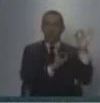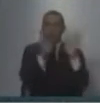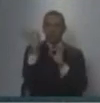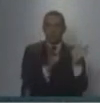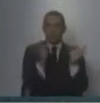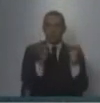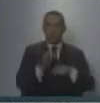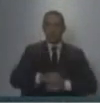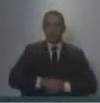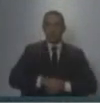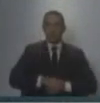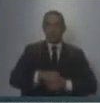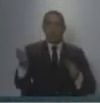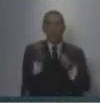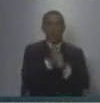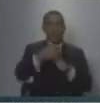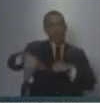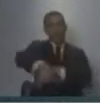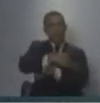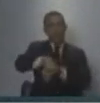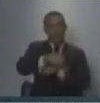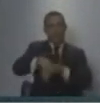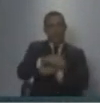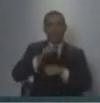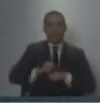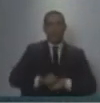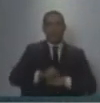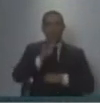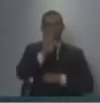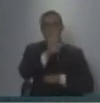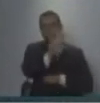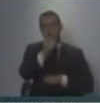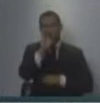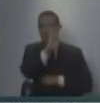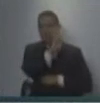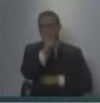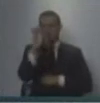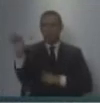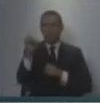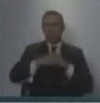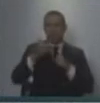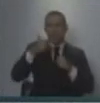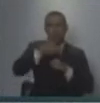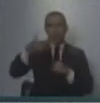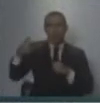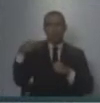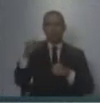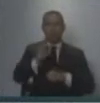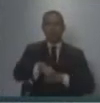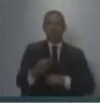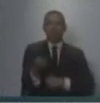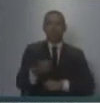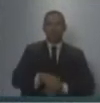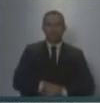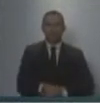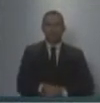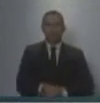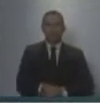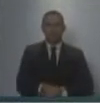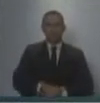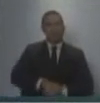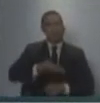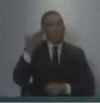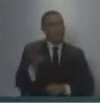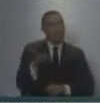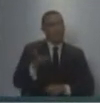calle cerca de 400 armas de fuego ilegales, entre otros tantos golpes dados a la delincuencia. Vale